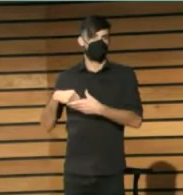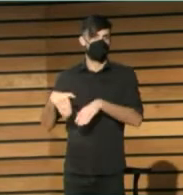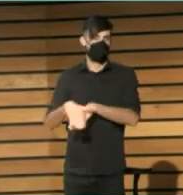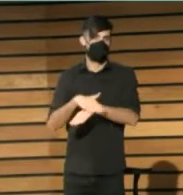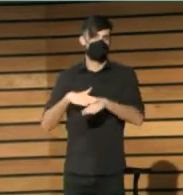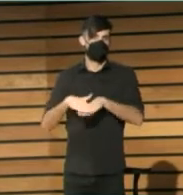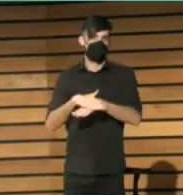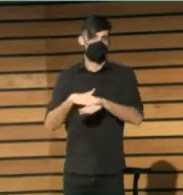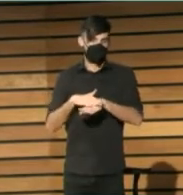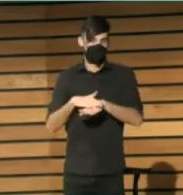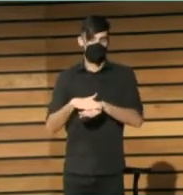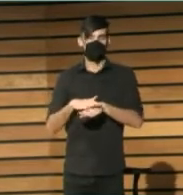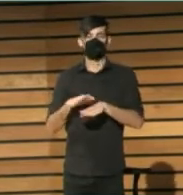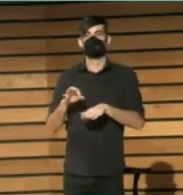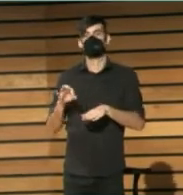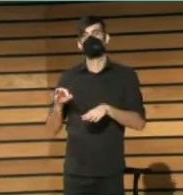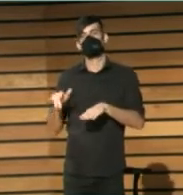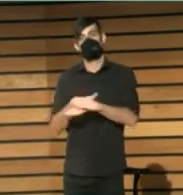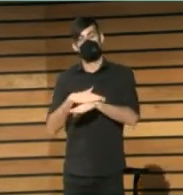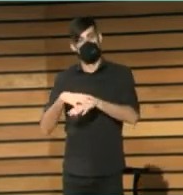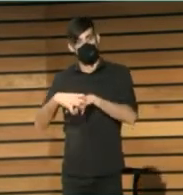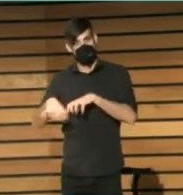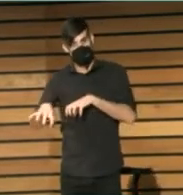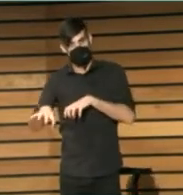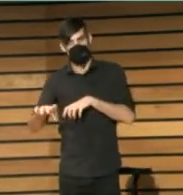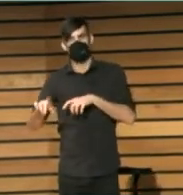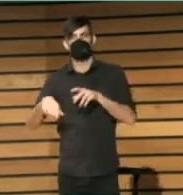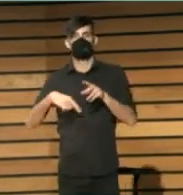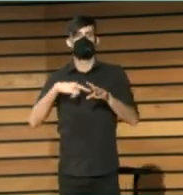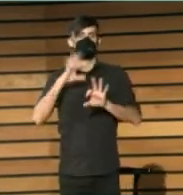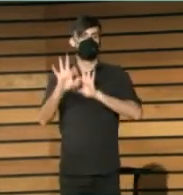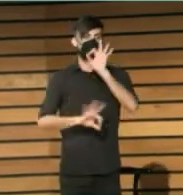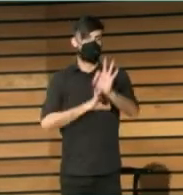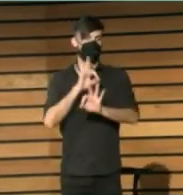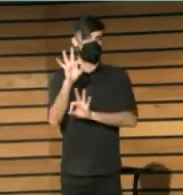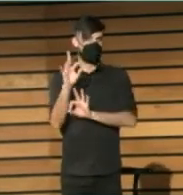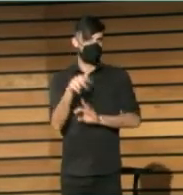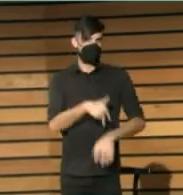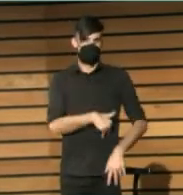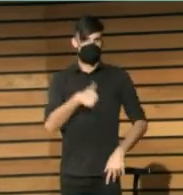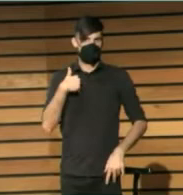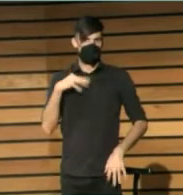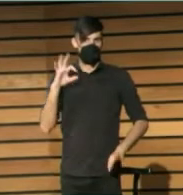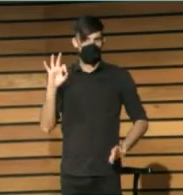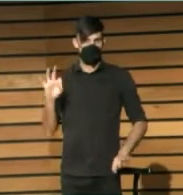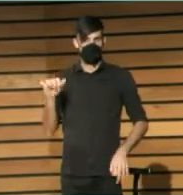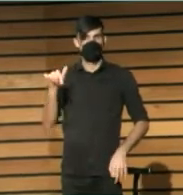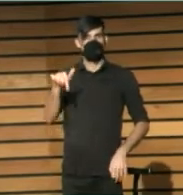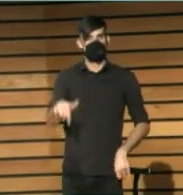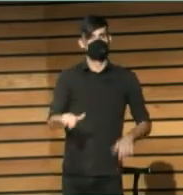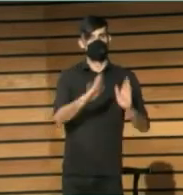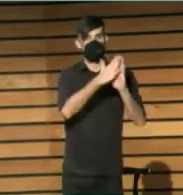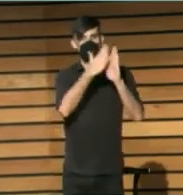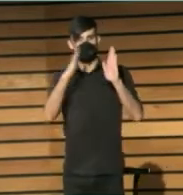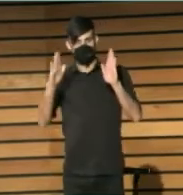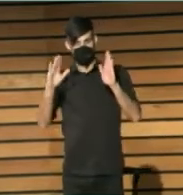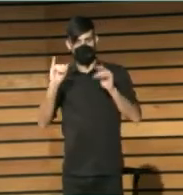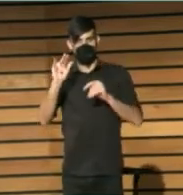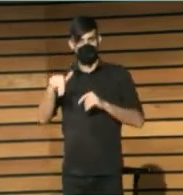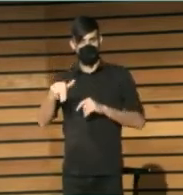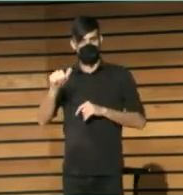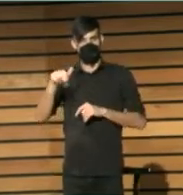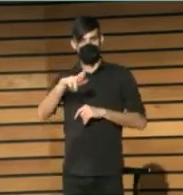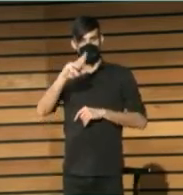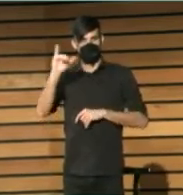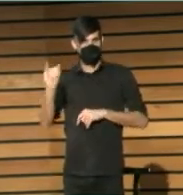del Gobierno y de la organización en general de este encuentro de